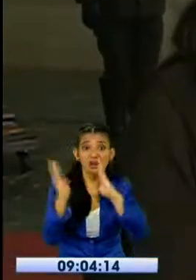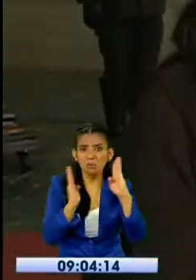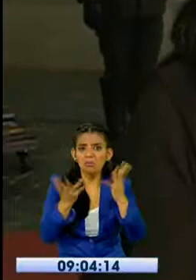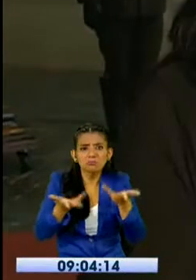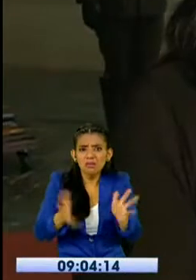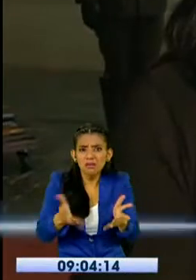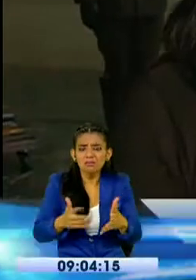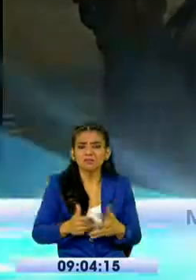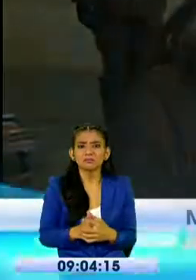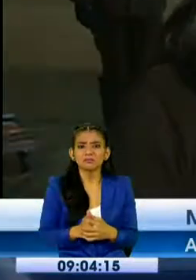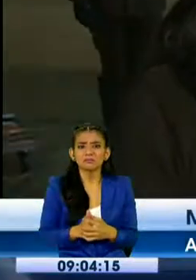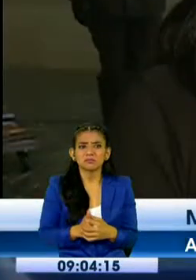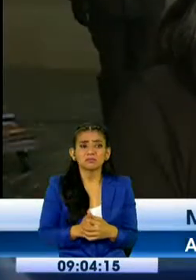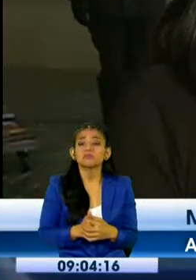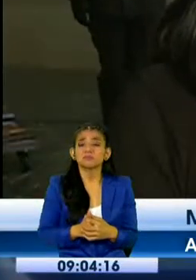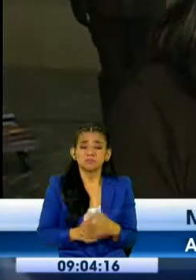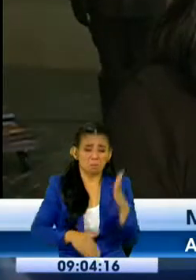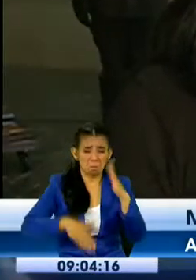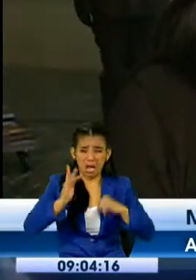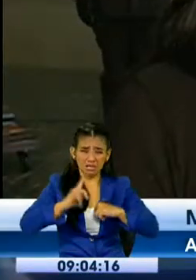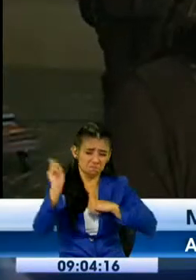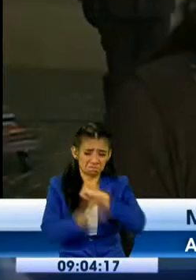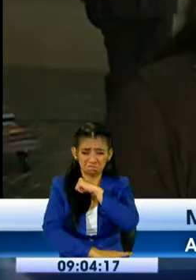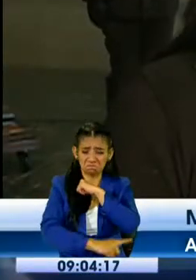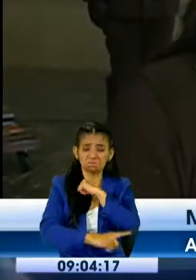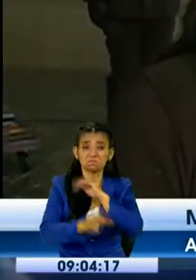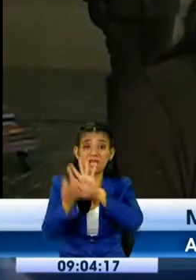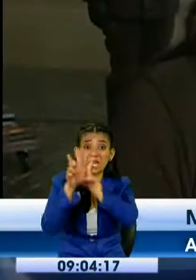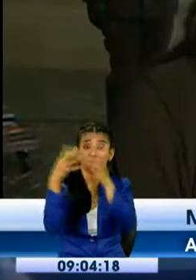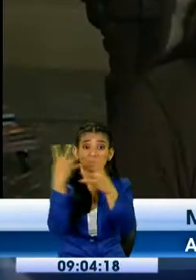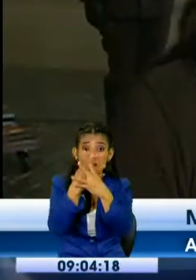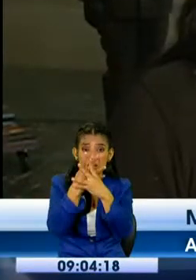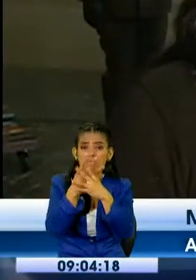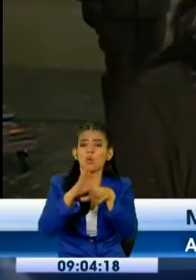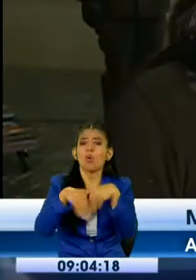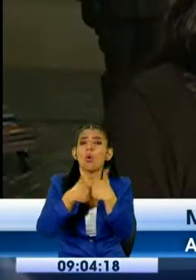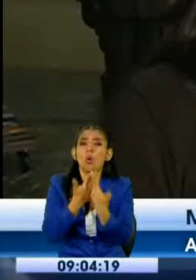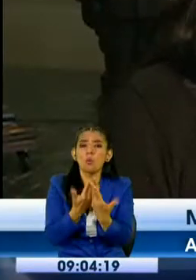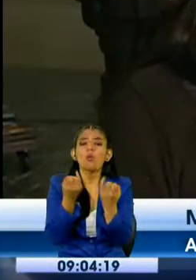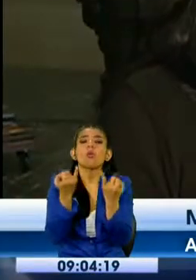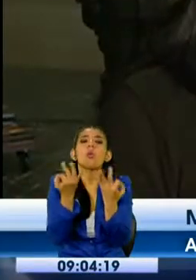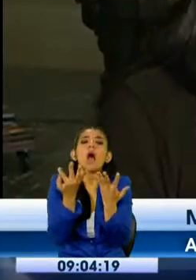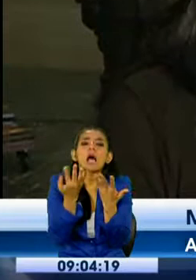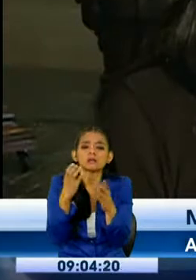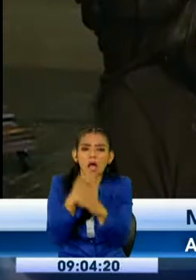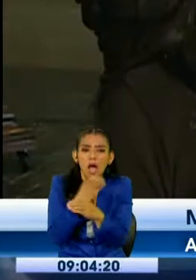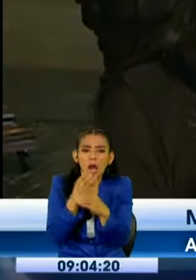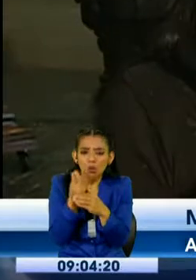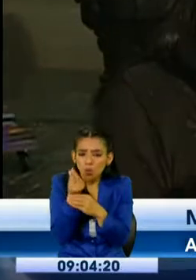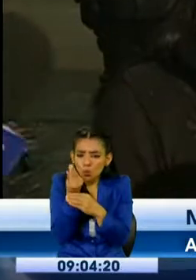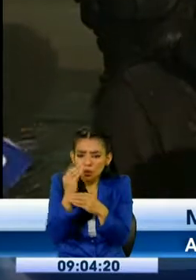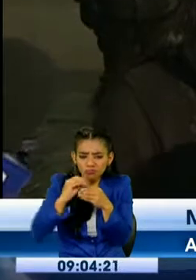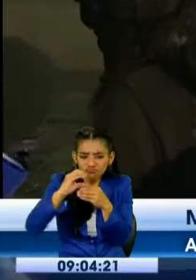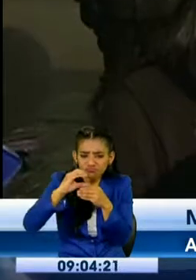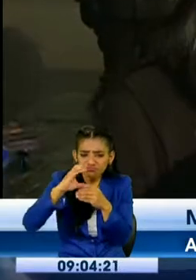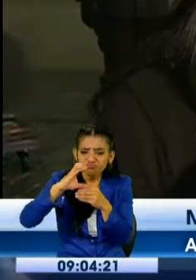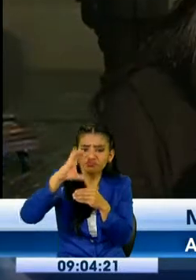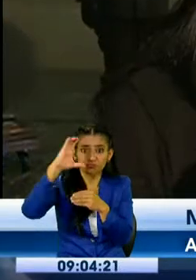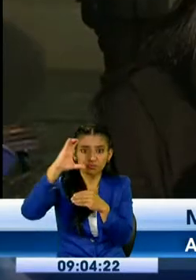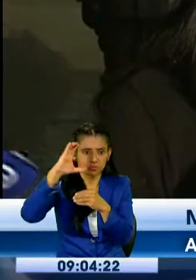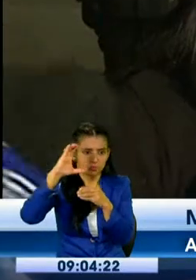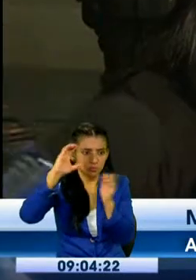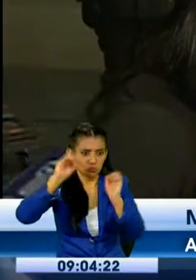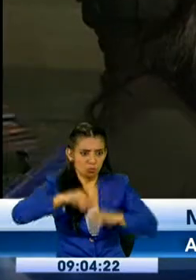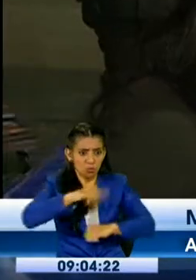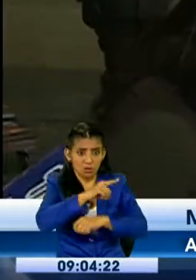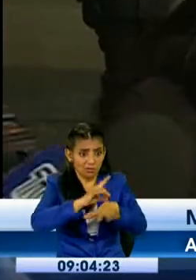Aumentar la sanción del tipo penal, es decir, la aplicación de la dosimetría, se incrementa para que no pueda